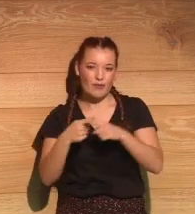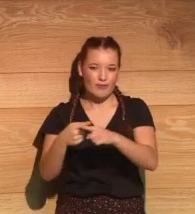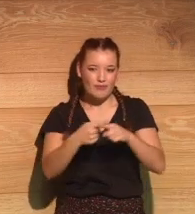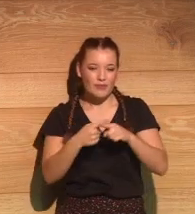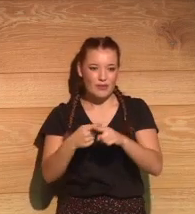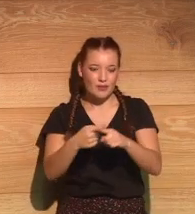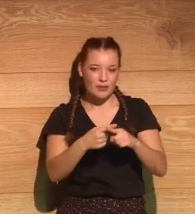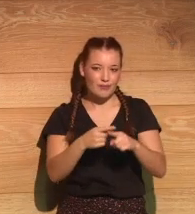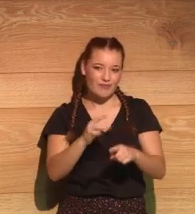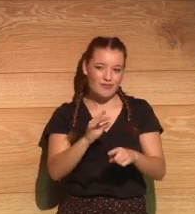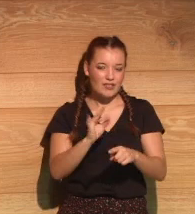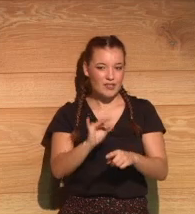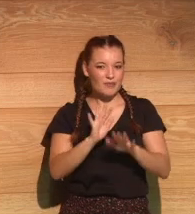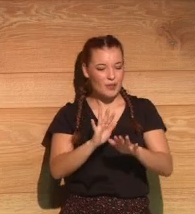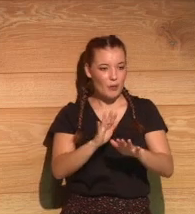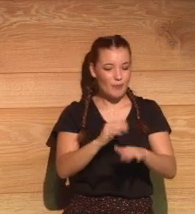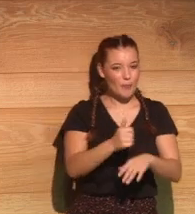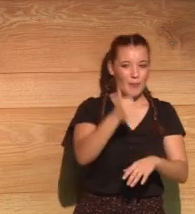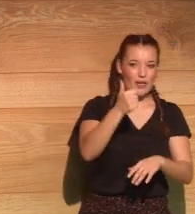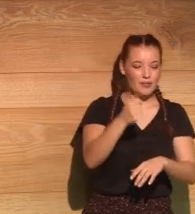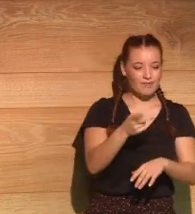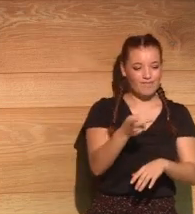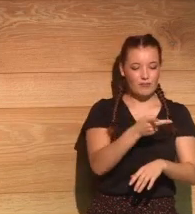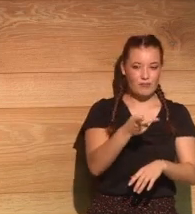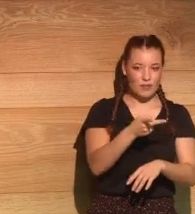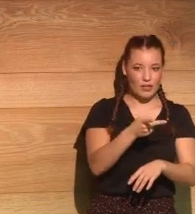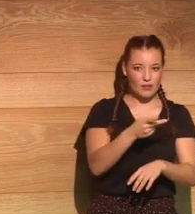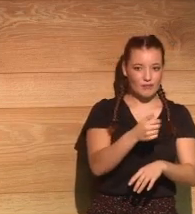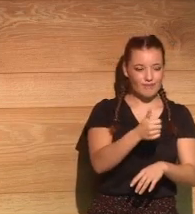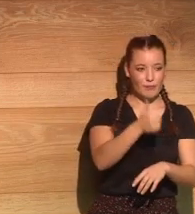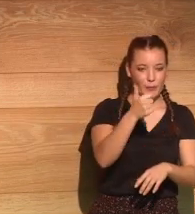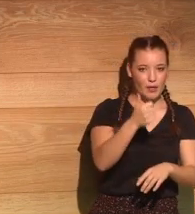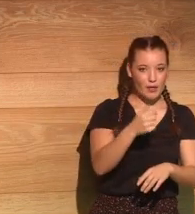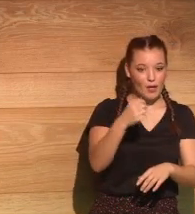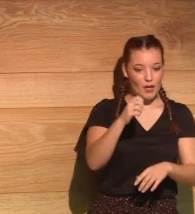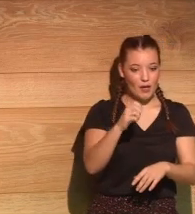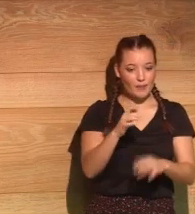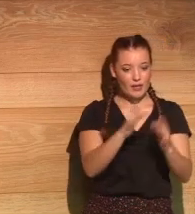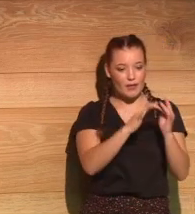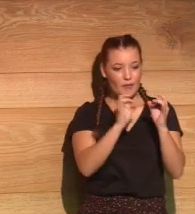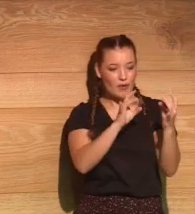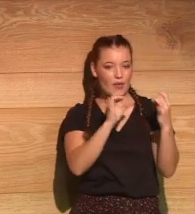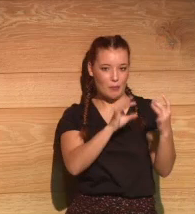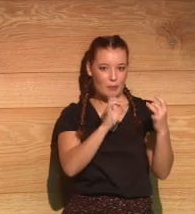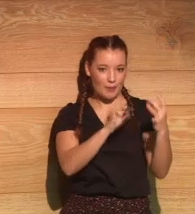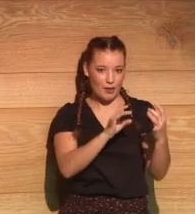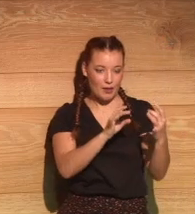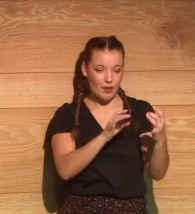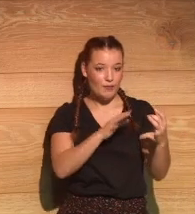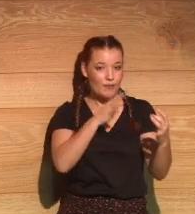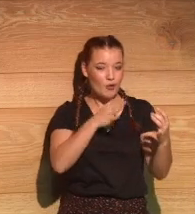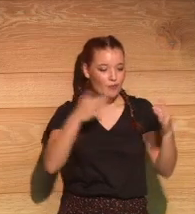otros, y más de estas realimentaciones que nos hacen los algoritmos, ¿no? Que están muy orientadas a que tú